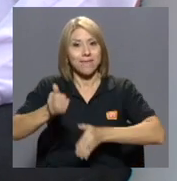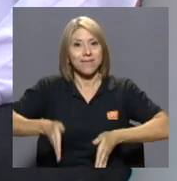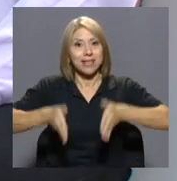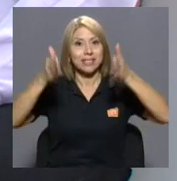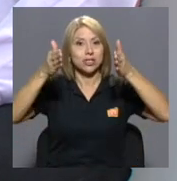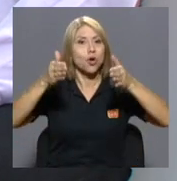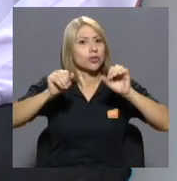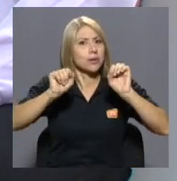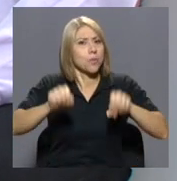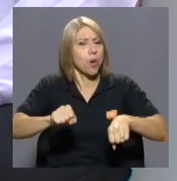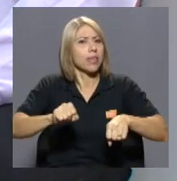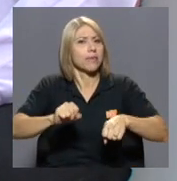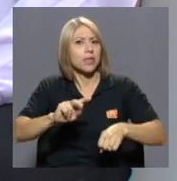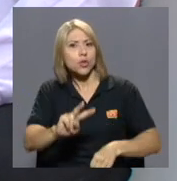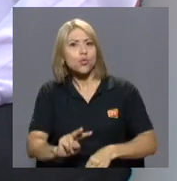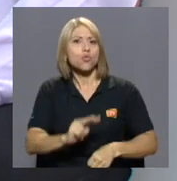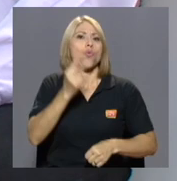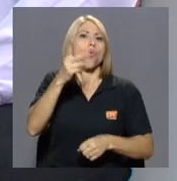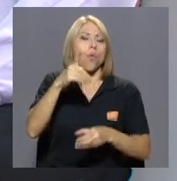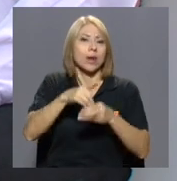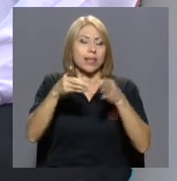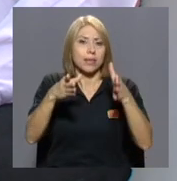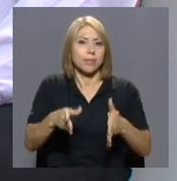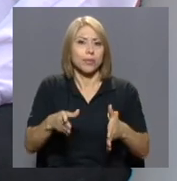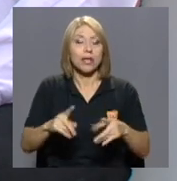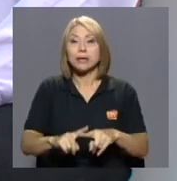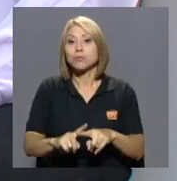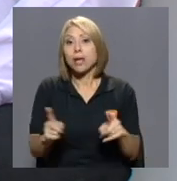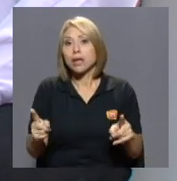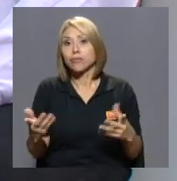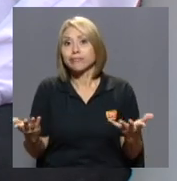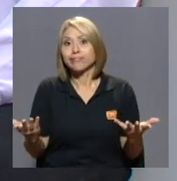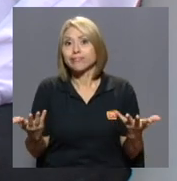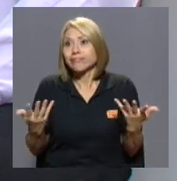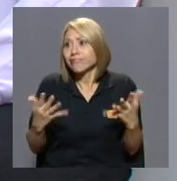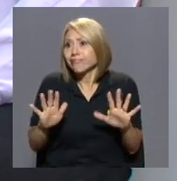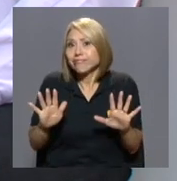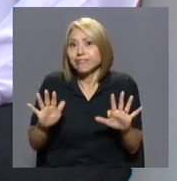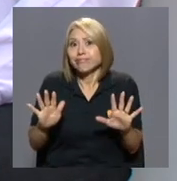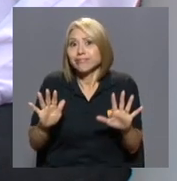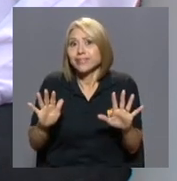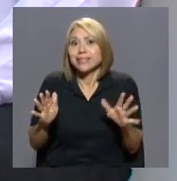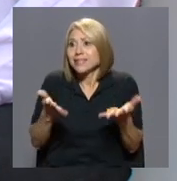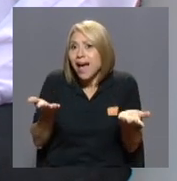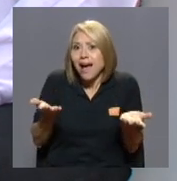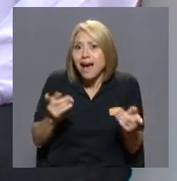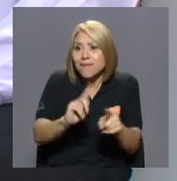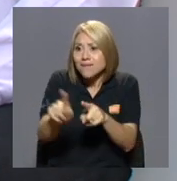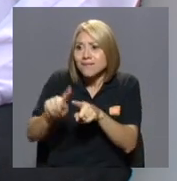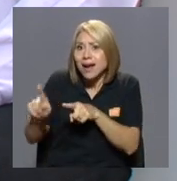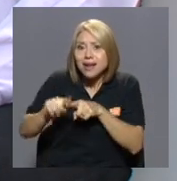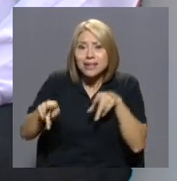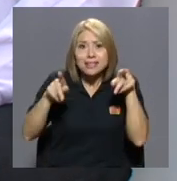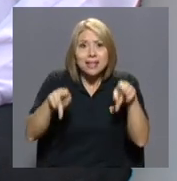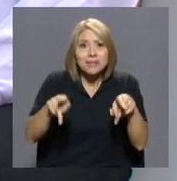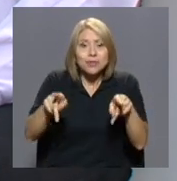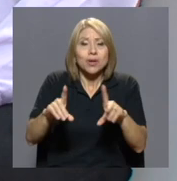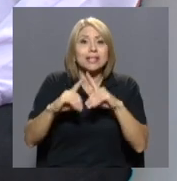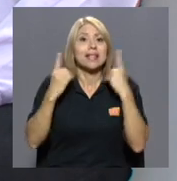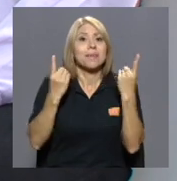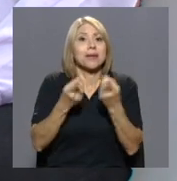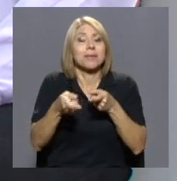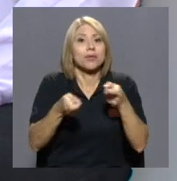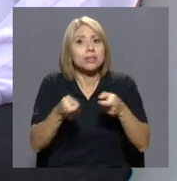duplicar la cantidad de diputados. Pero entonces, mire, dejemos que se pensionen varios de los señores que están en el departamento